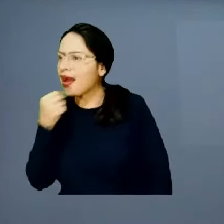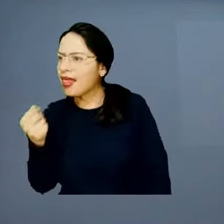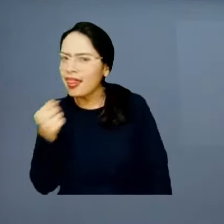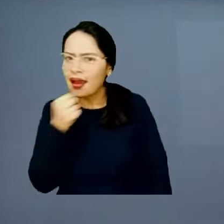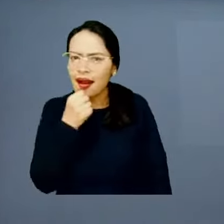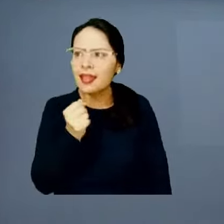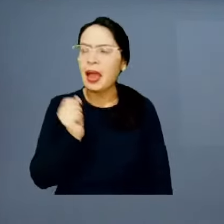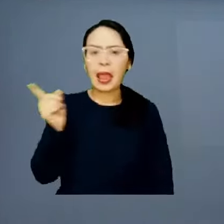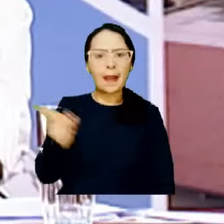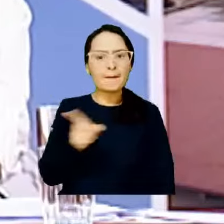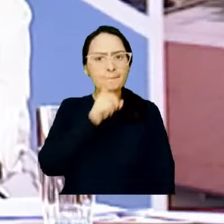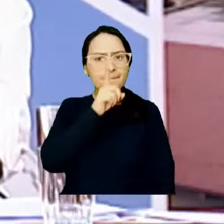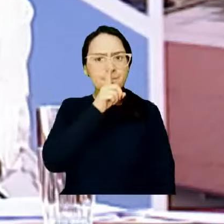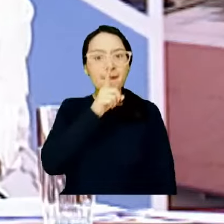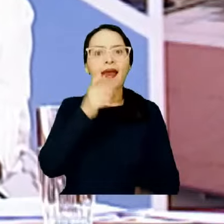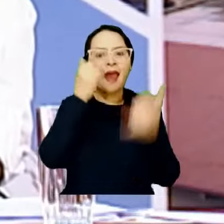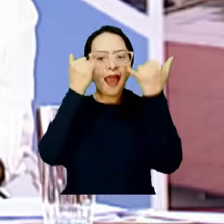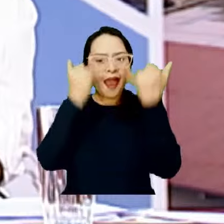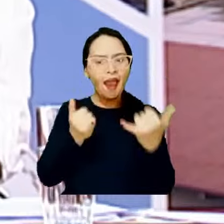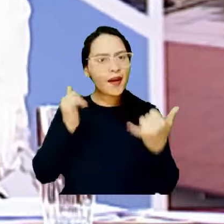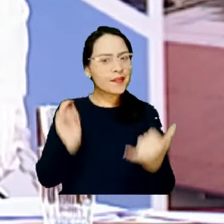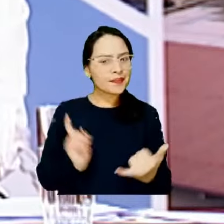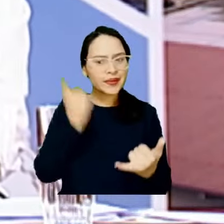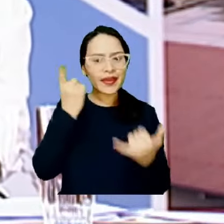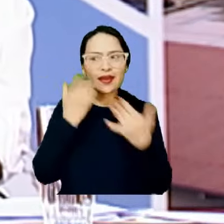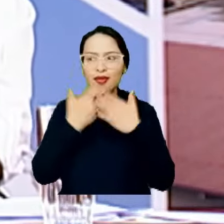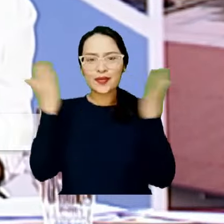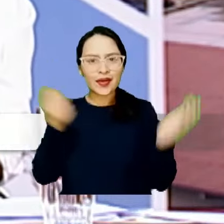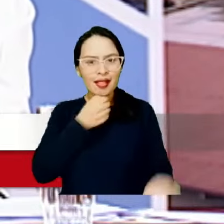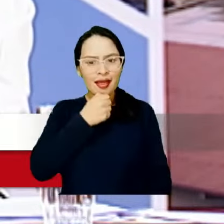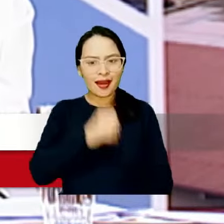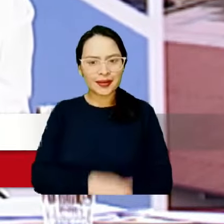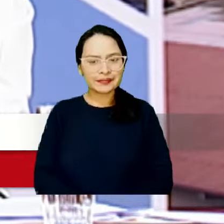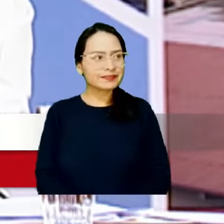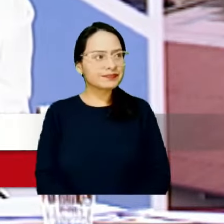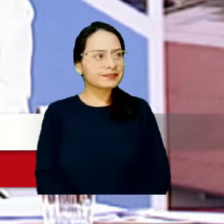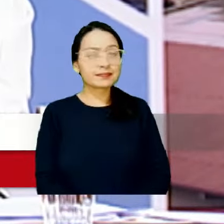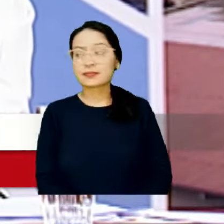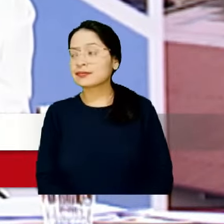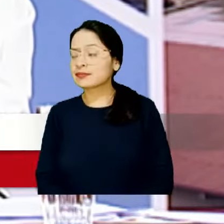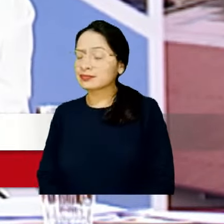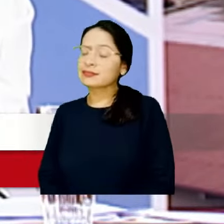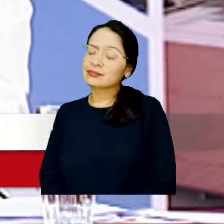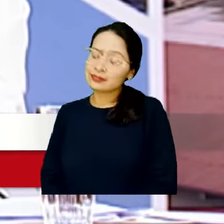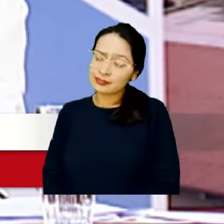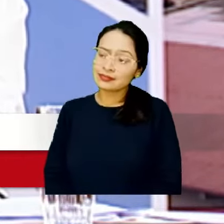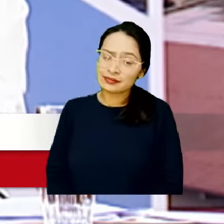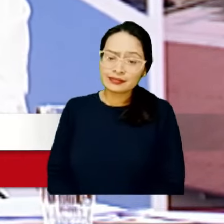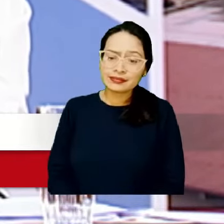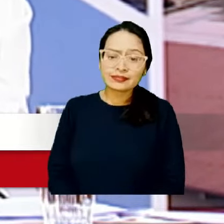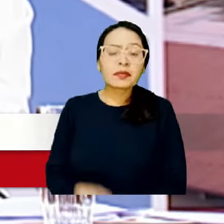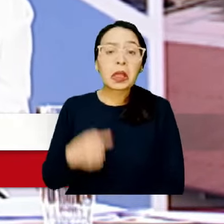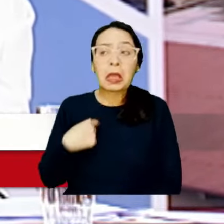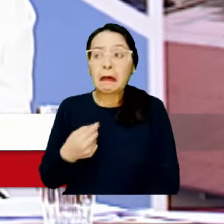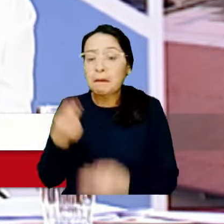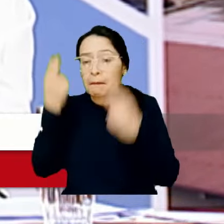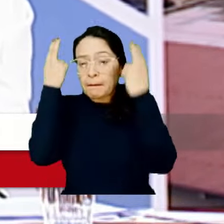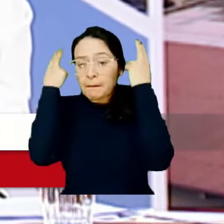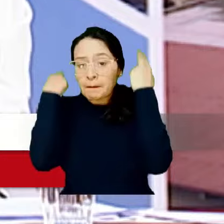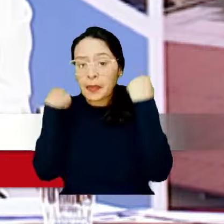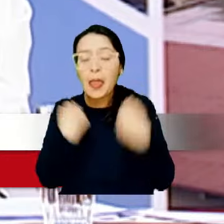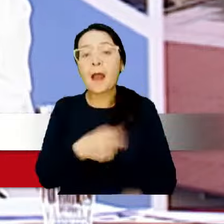supuesto, aquí en el día Directo. He venido justamente porque sabemos siempre me he caracterizado por siempre ser frontal en los temas y sobre todo decirle a Cuenca la